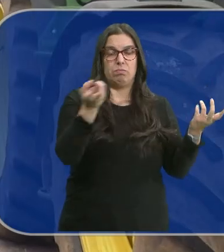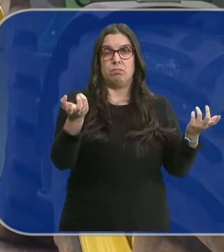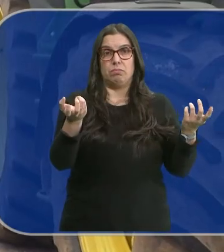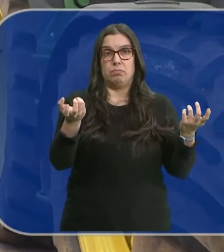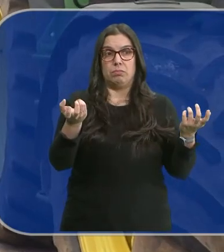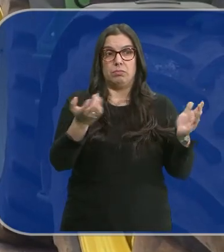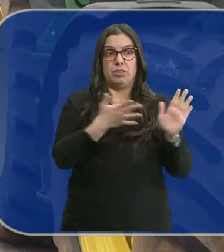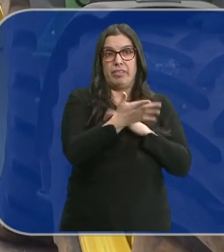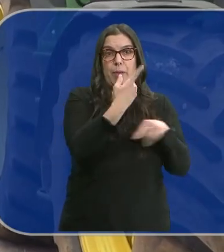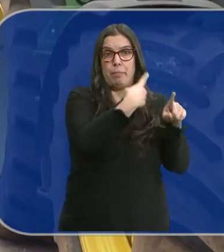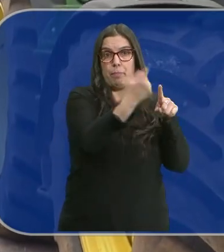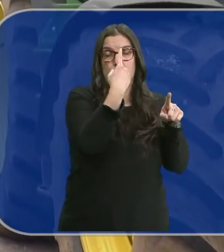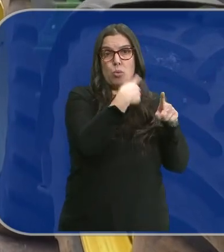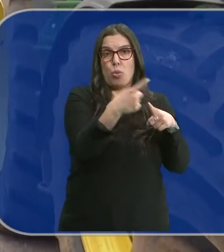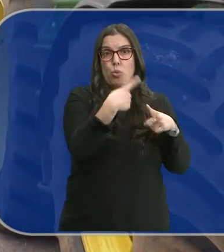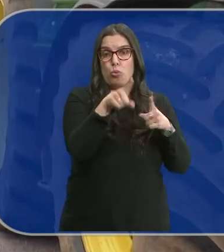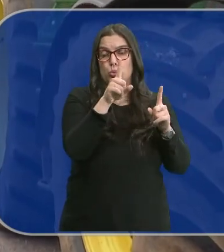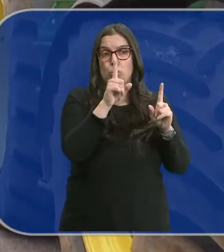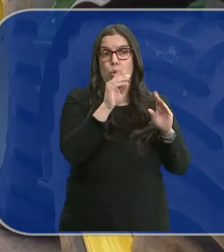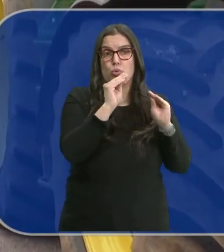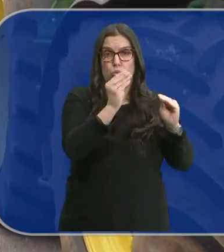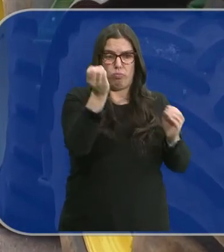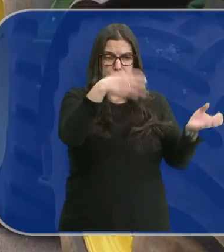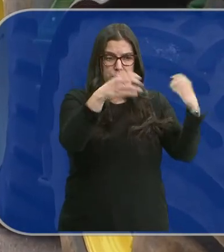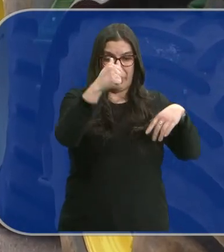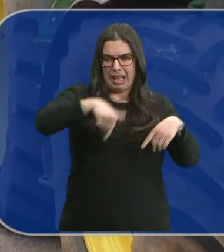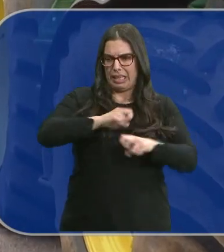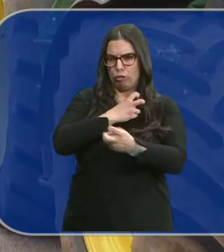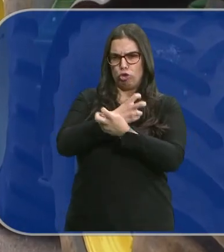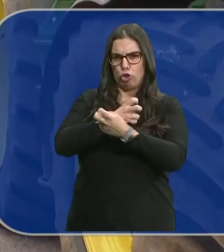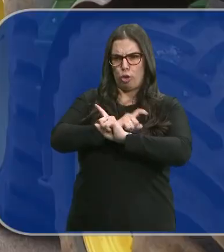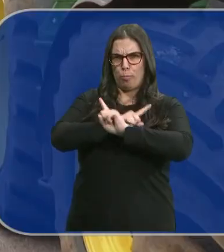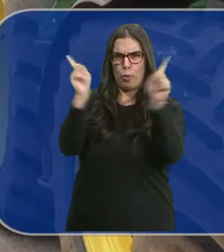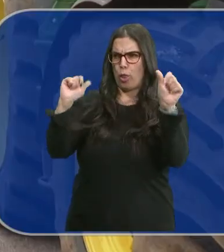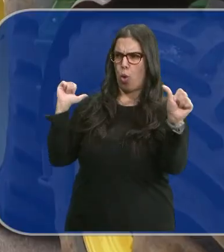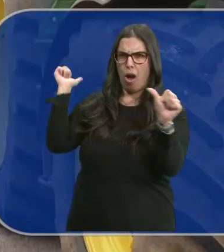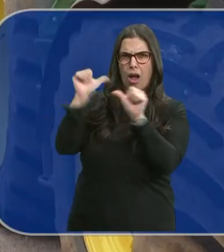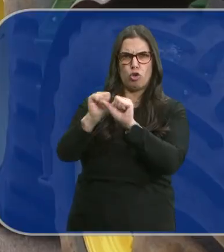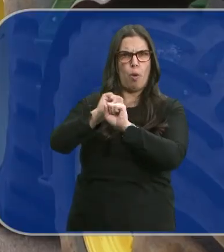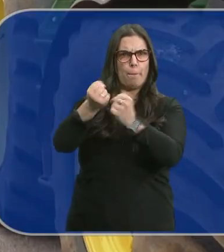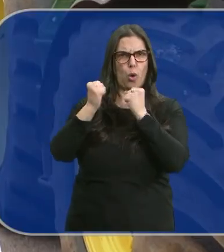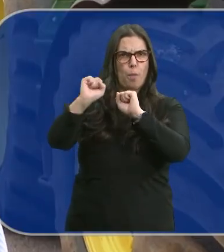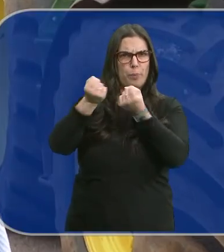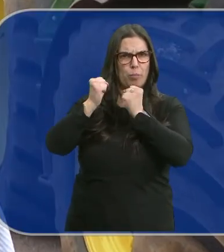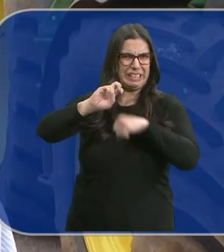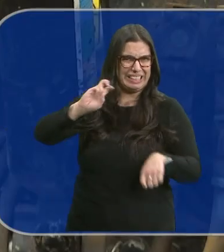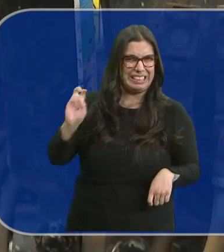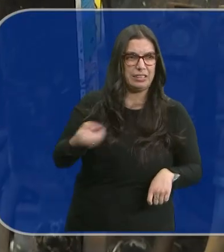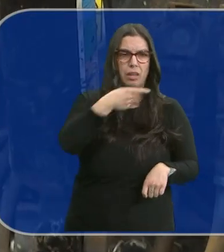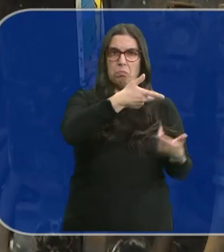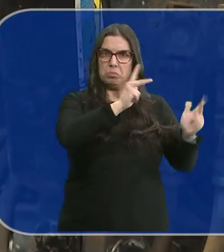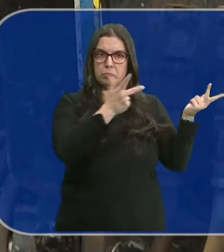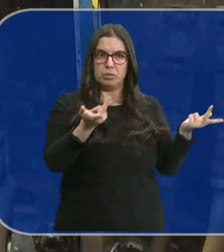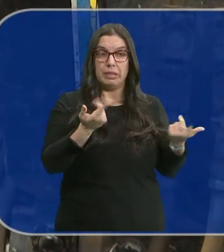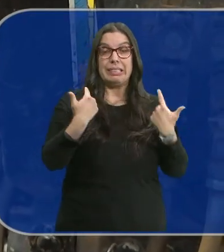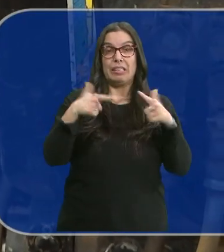que productos con componentes que aquí están prohibidos hace muchísimos años, como el colbuterol hace 40 años. El sector